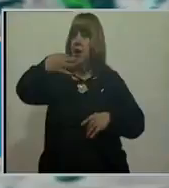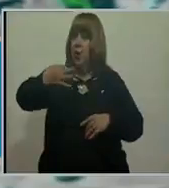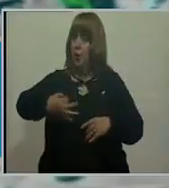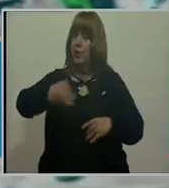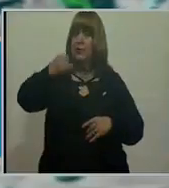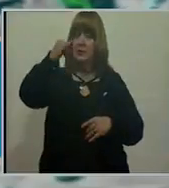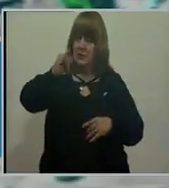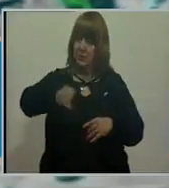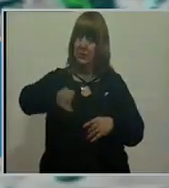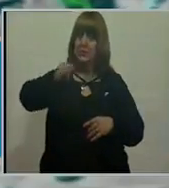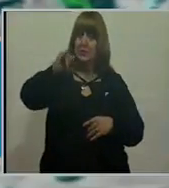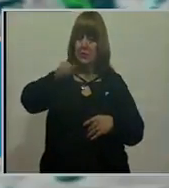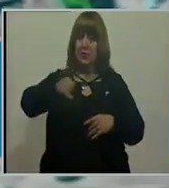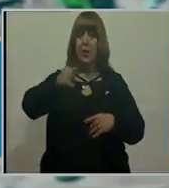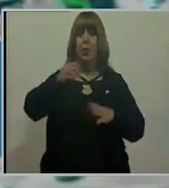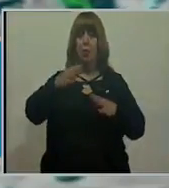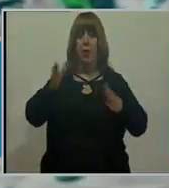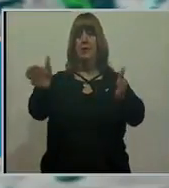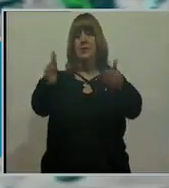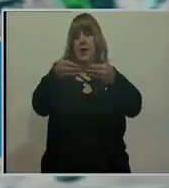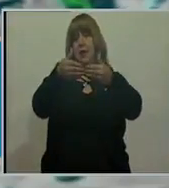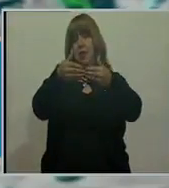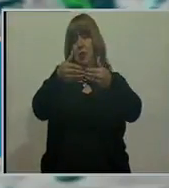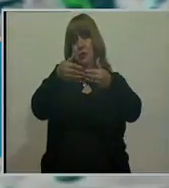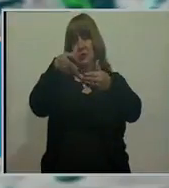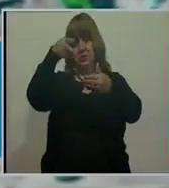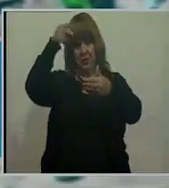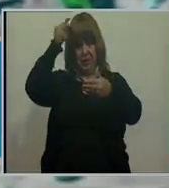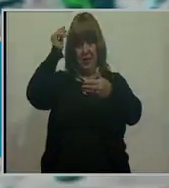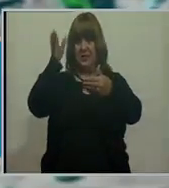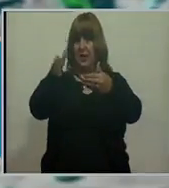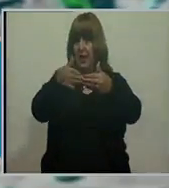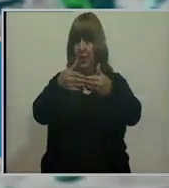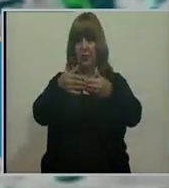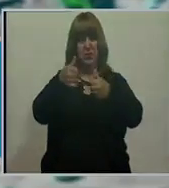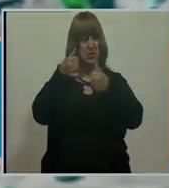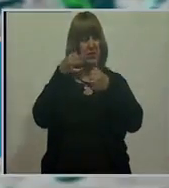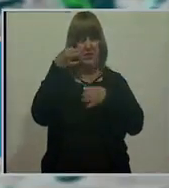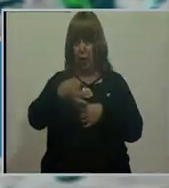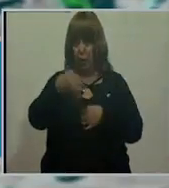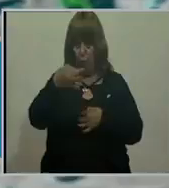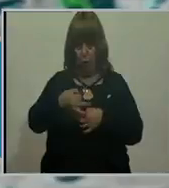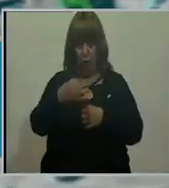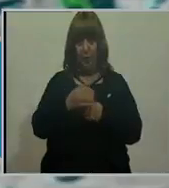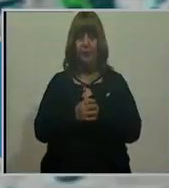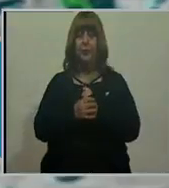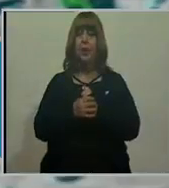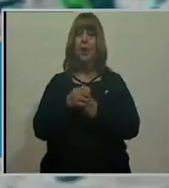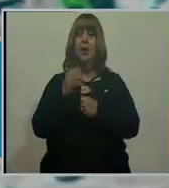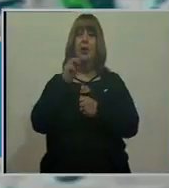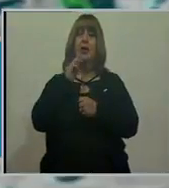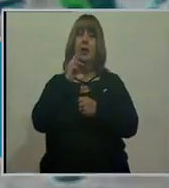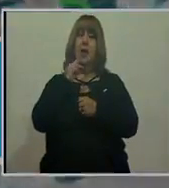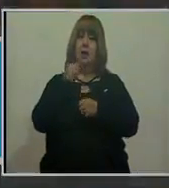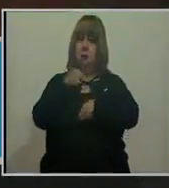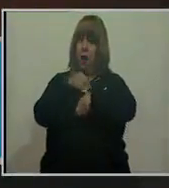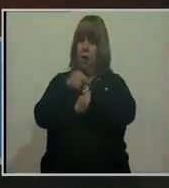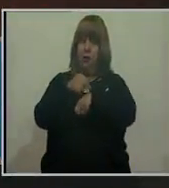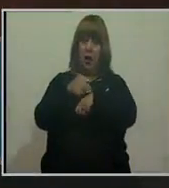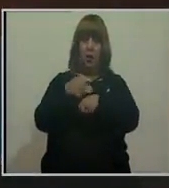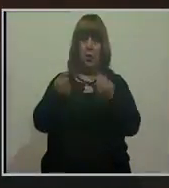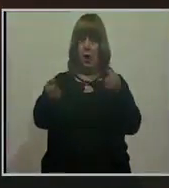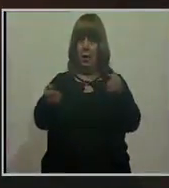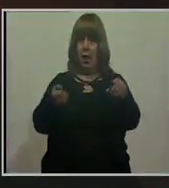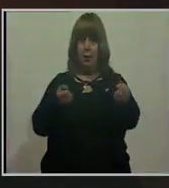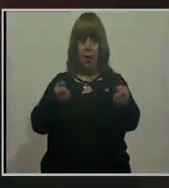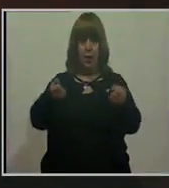la certeza de que puede estar el paso internacional cerrado. Bien, a esta hora de la mañana ya están trabajando las máquinas de vialidad, atento a esa mejoría